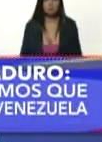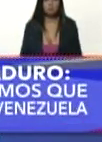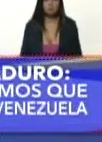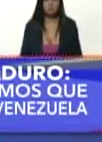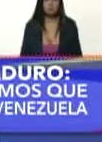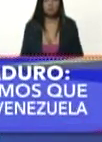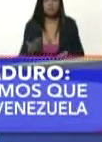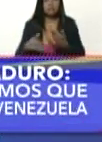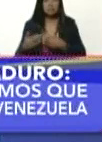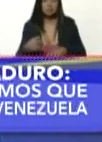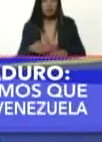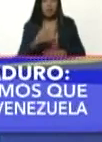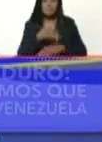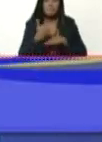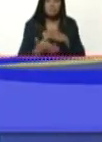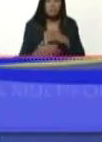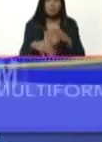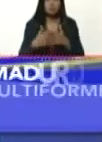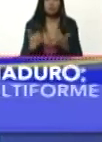Sirven al plan